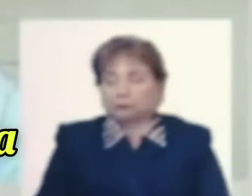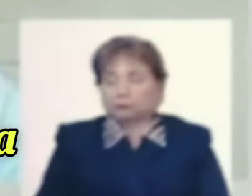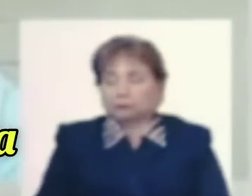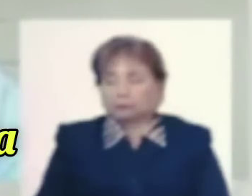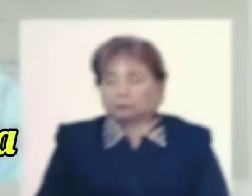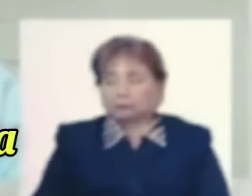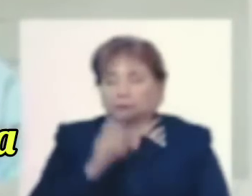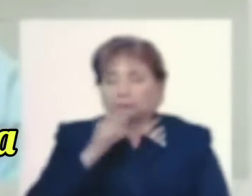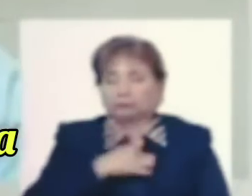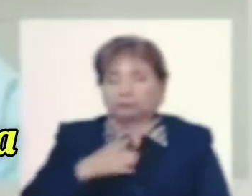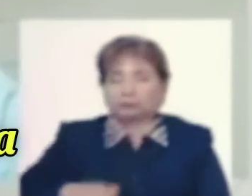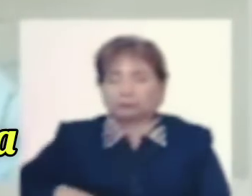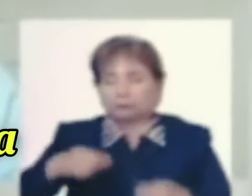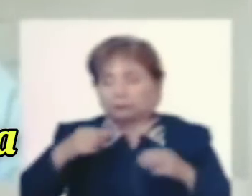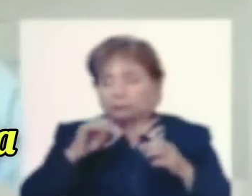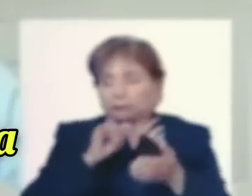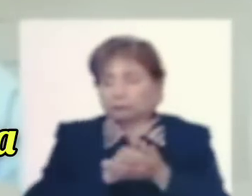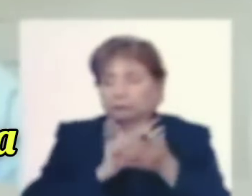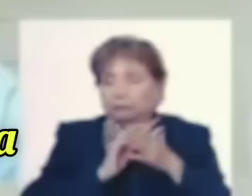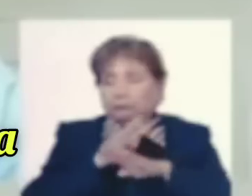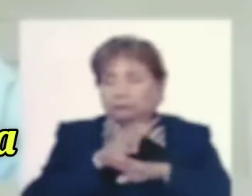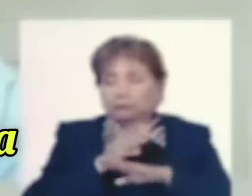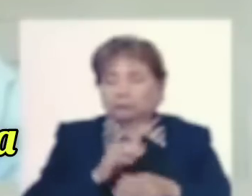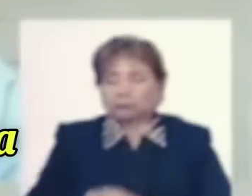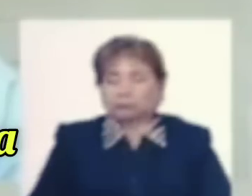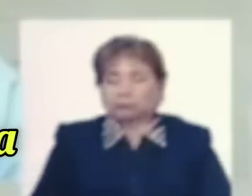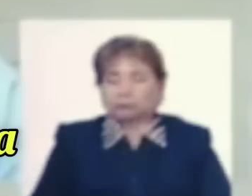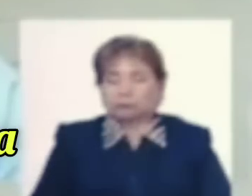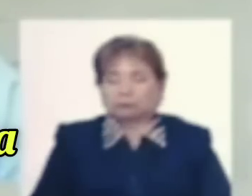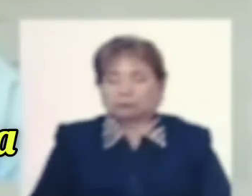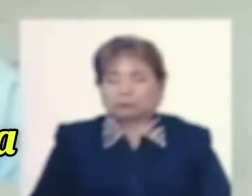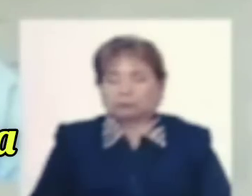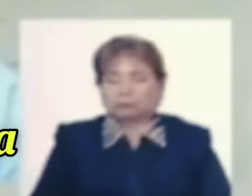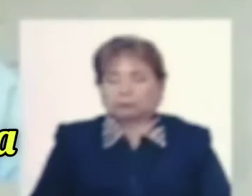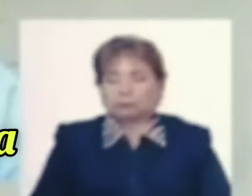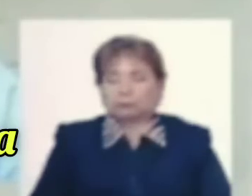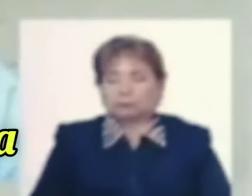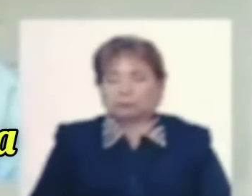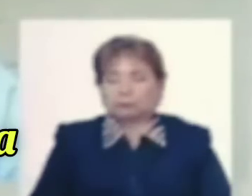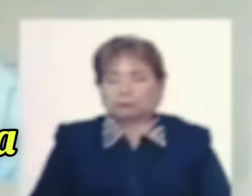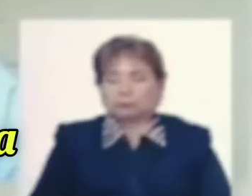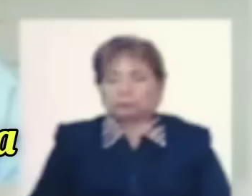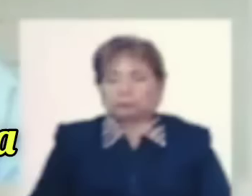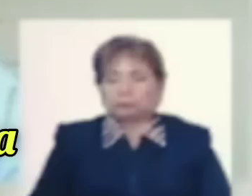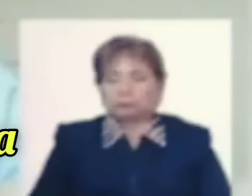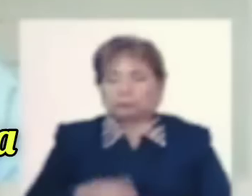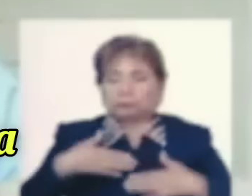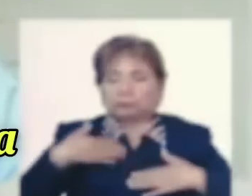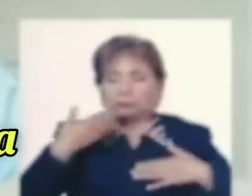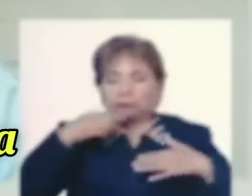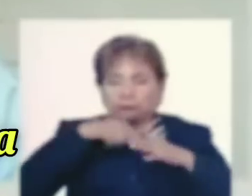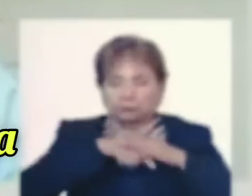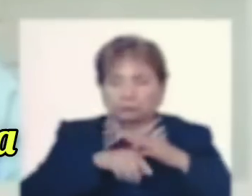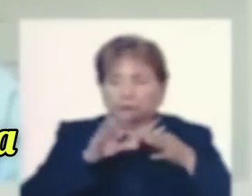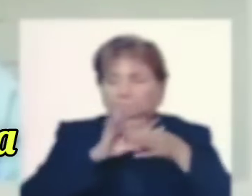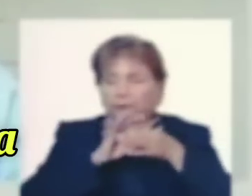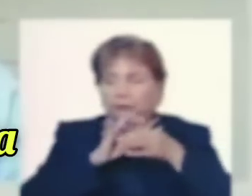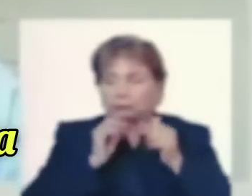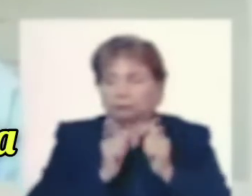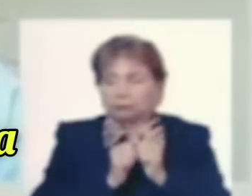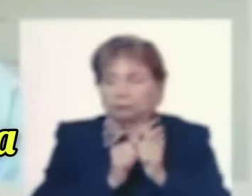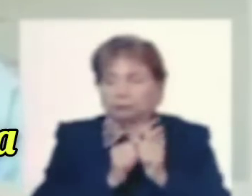Señor presidente, permítame, a través de este espacio, quisiera expresar mi profunda solidaridad.